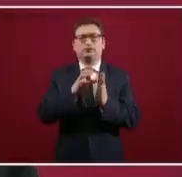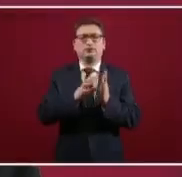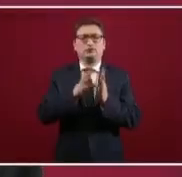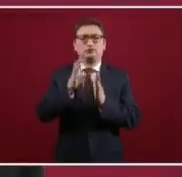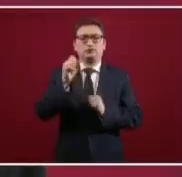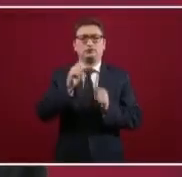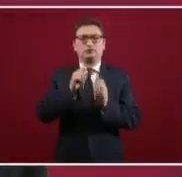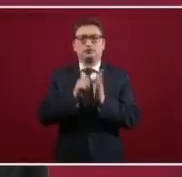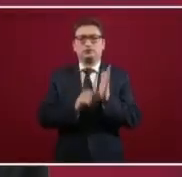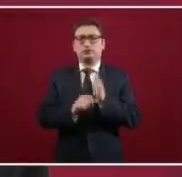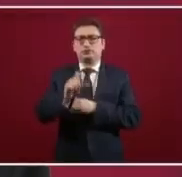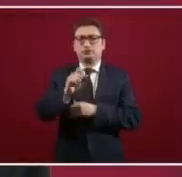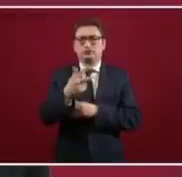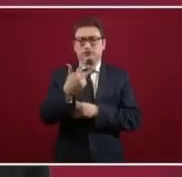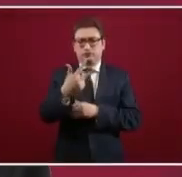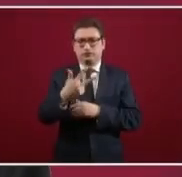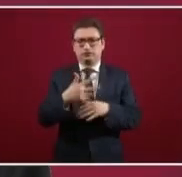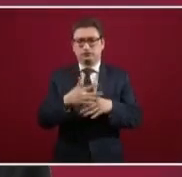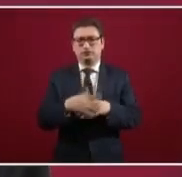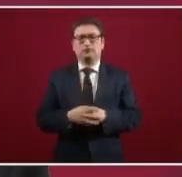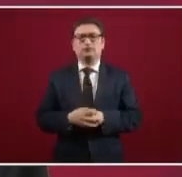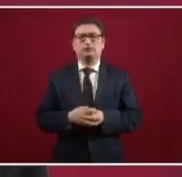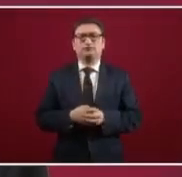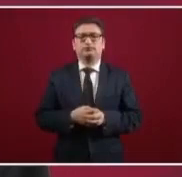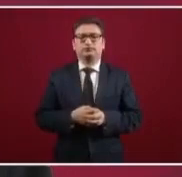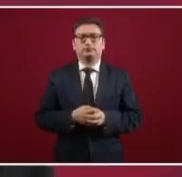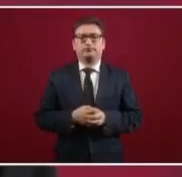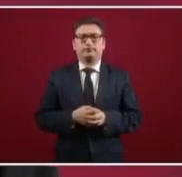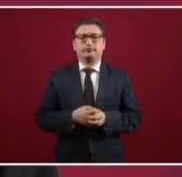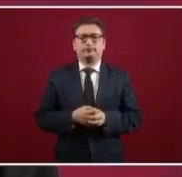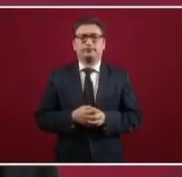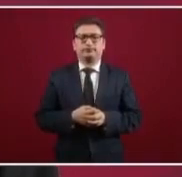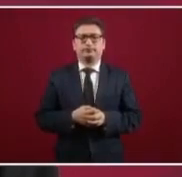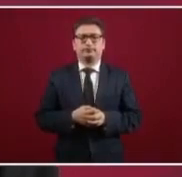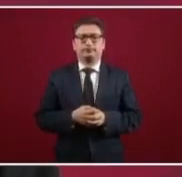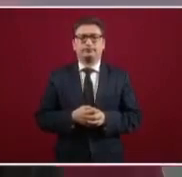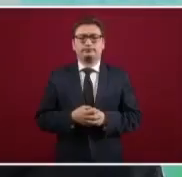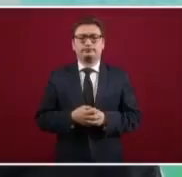28 de la constitución para